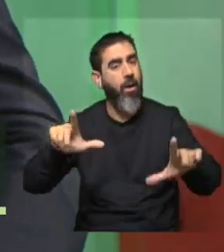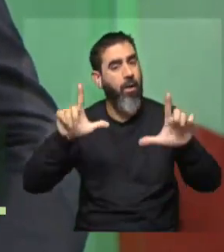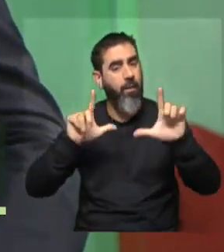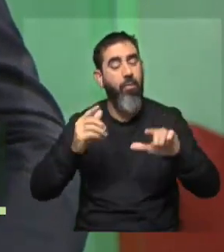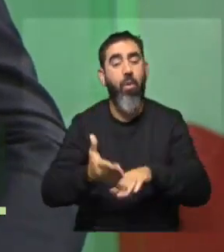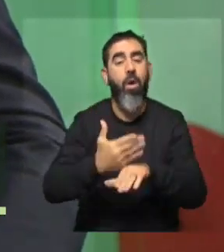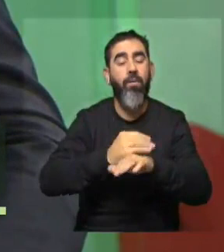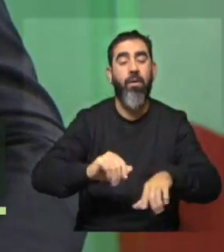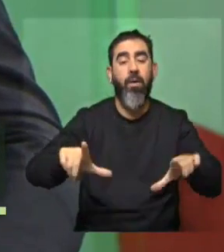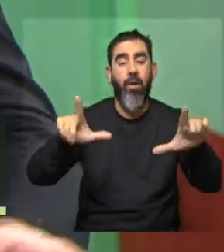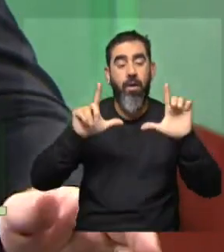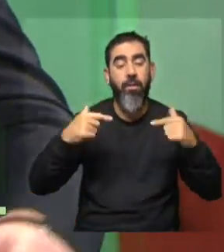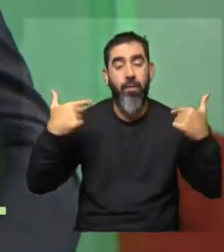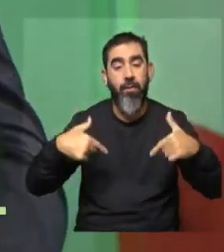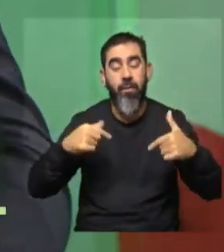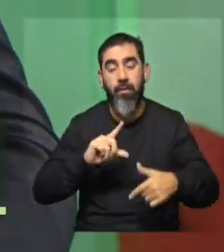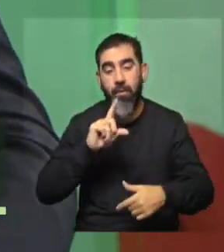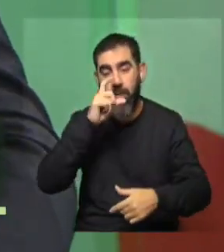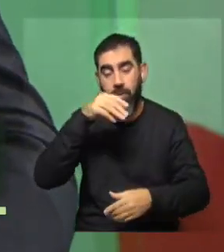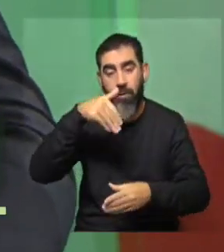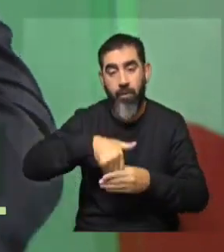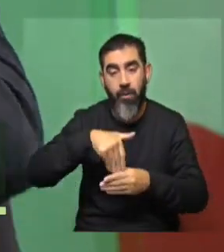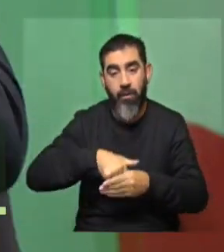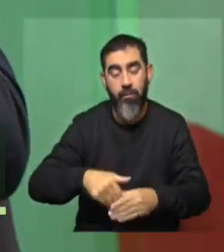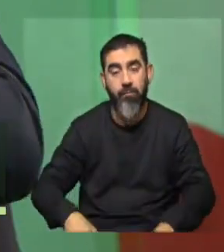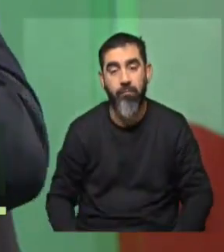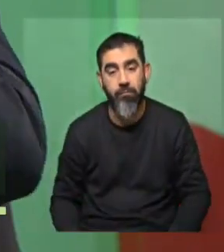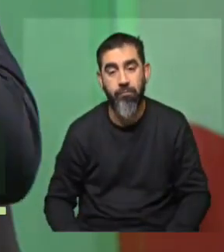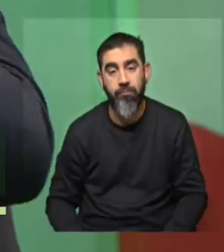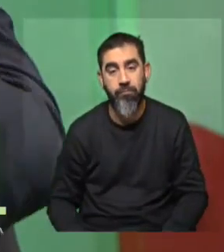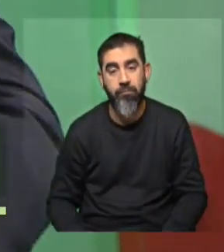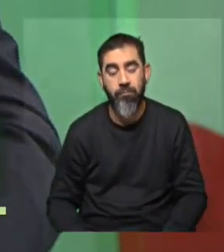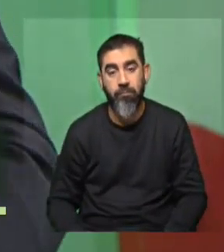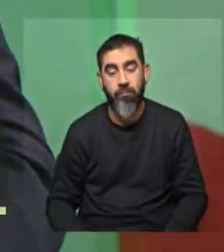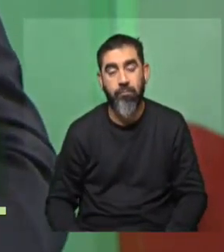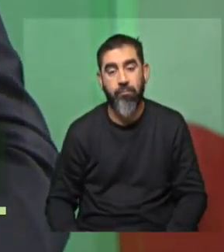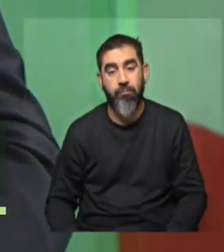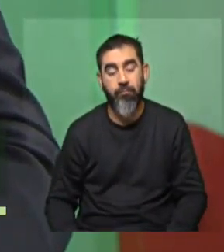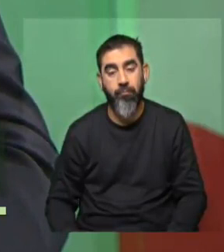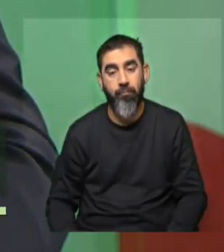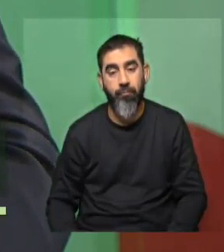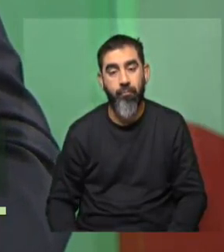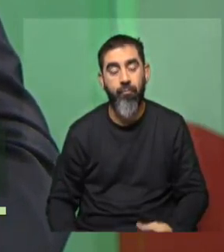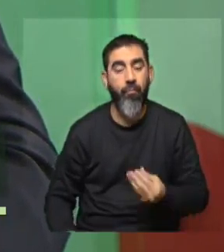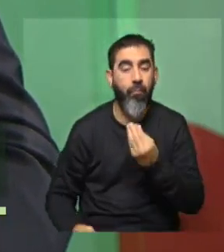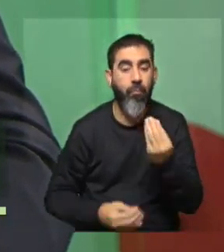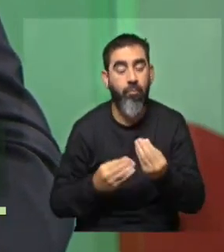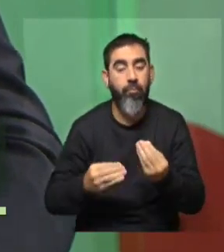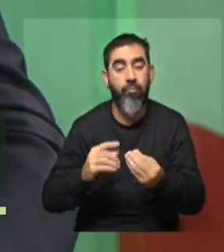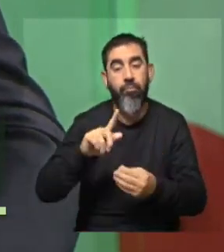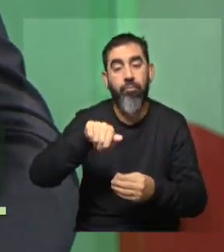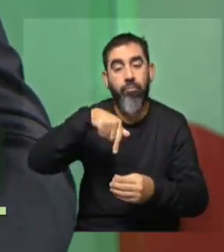candidato a la intendencia las elecciones pasadas Pero tenemos un panorama general Cómo la ve para